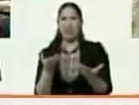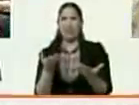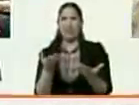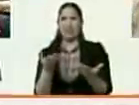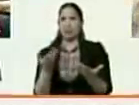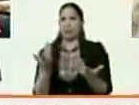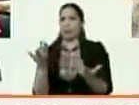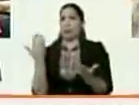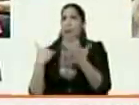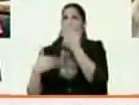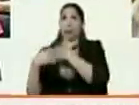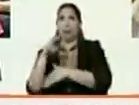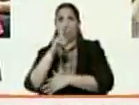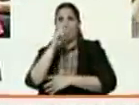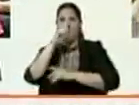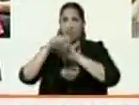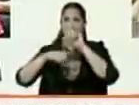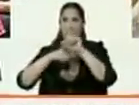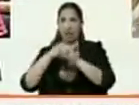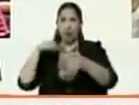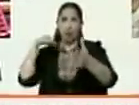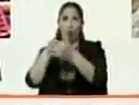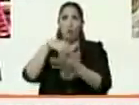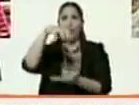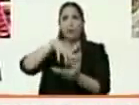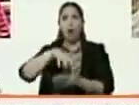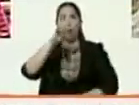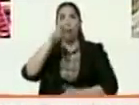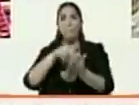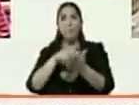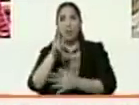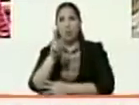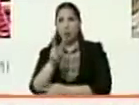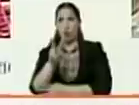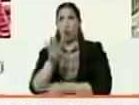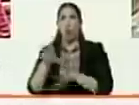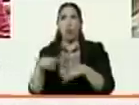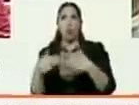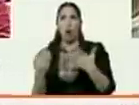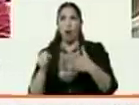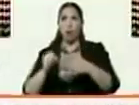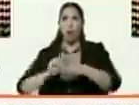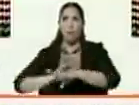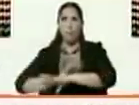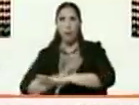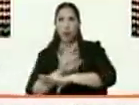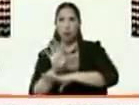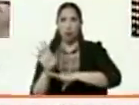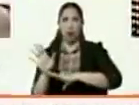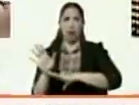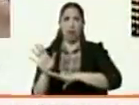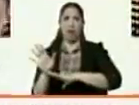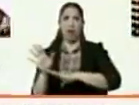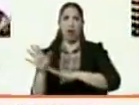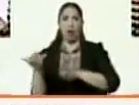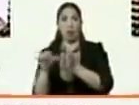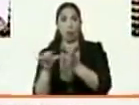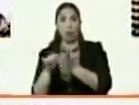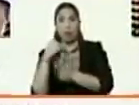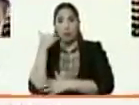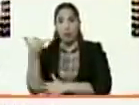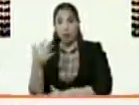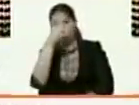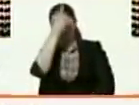20 años, desde el golpe de Estado del 2002, desde aquella madrugada donde nos llamamos, y yo le dije,